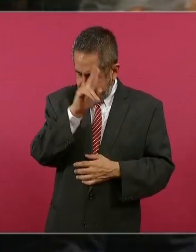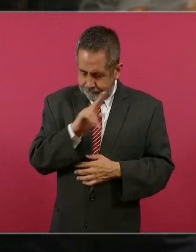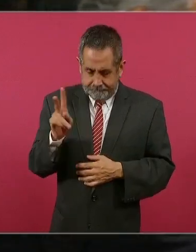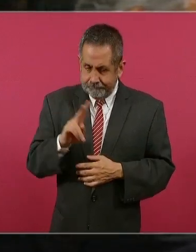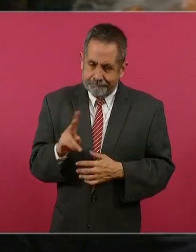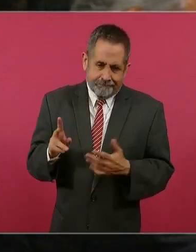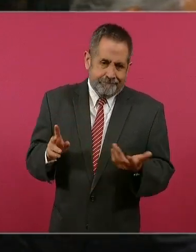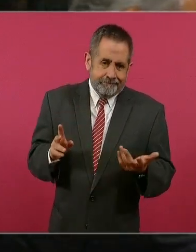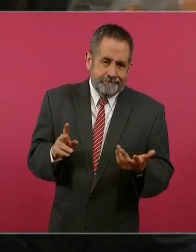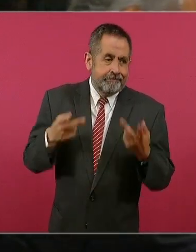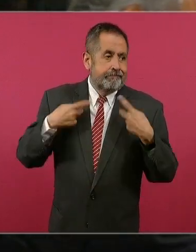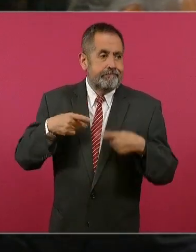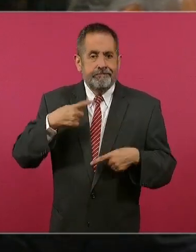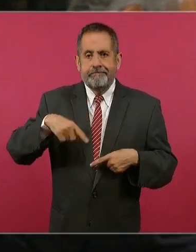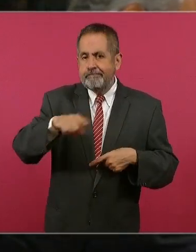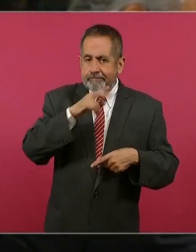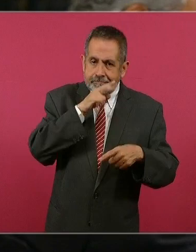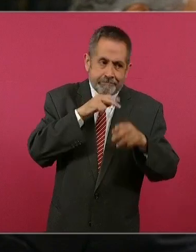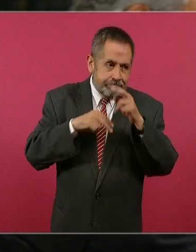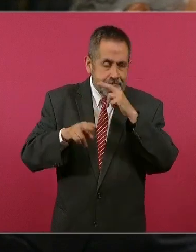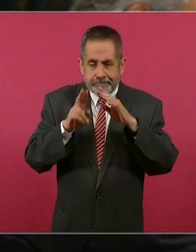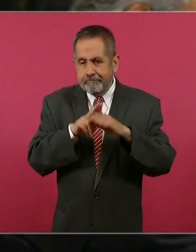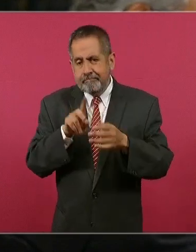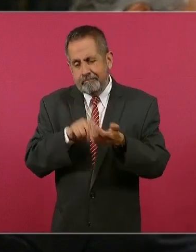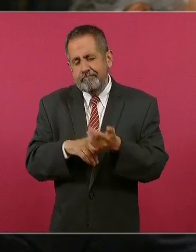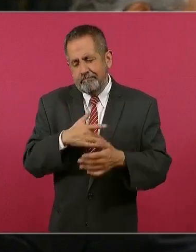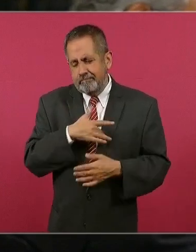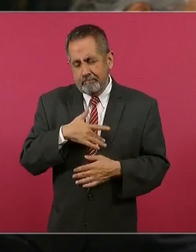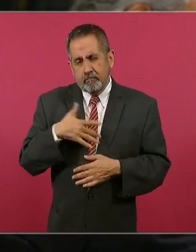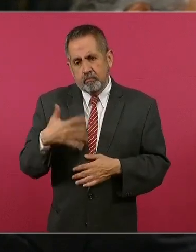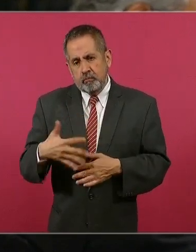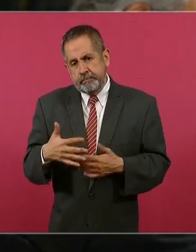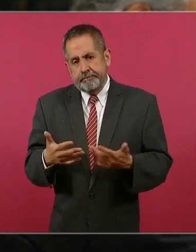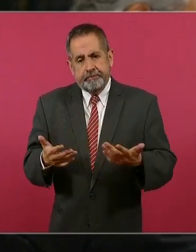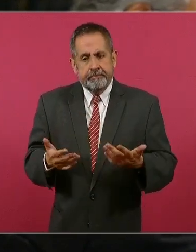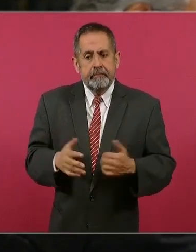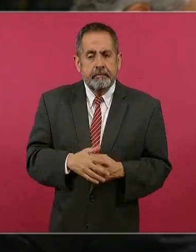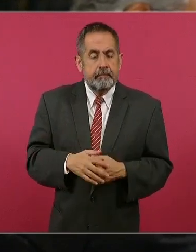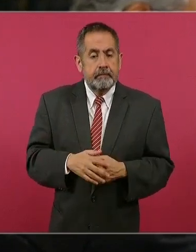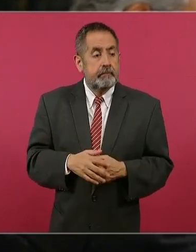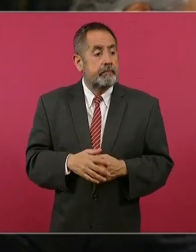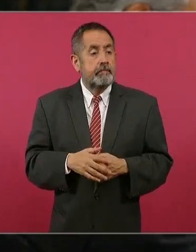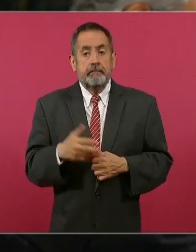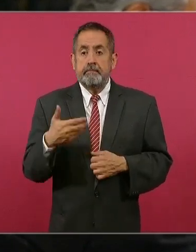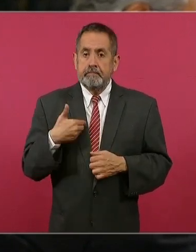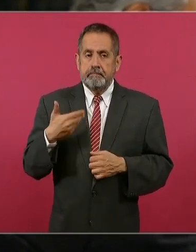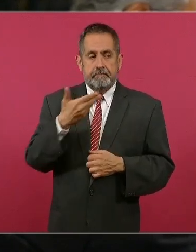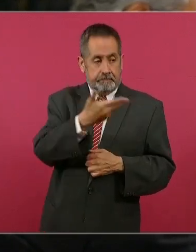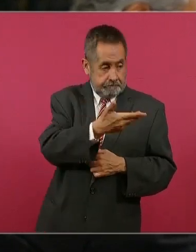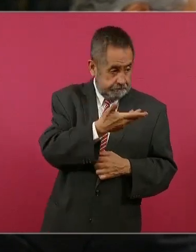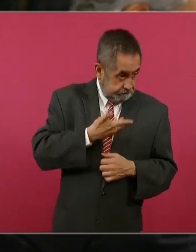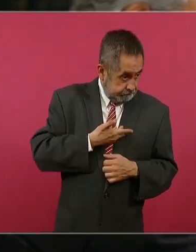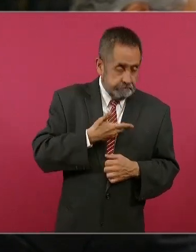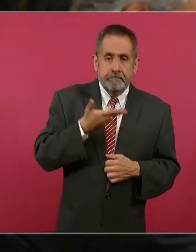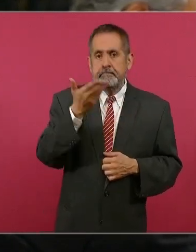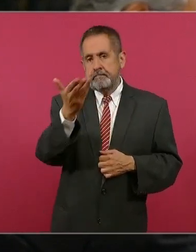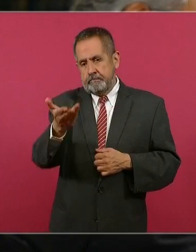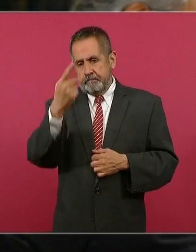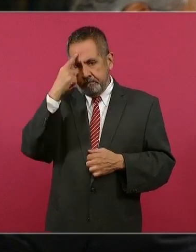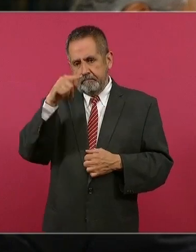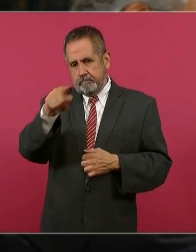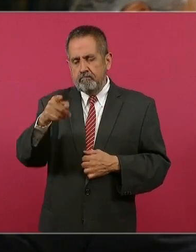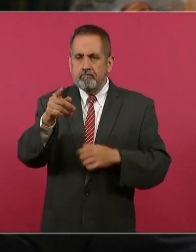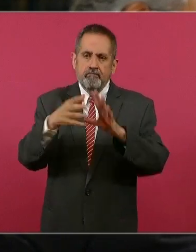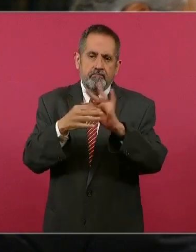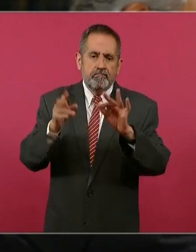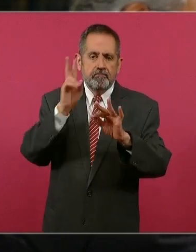que pues la gente sigue estando muy lastimada y nos han pedido plantearlo aquí en la mañanera con usted